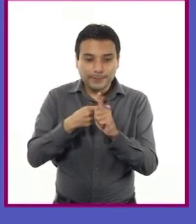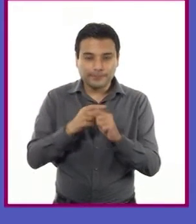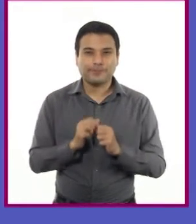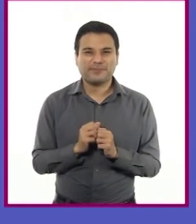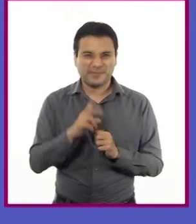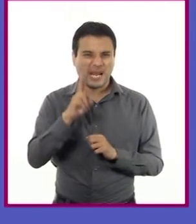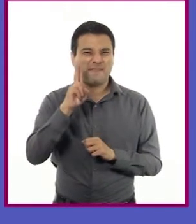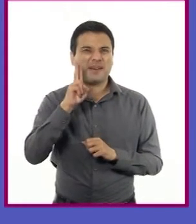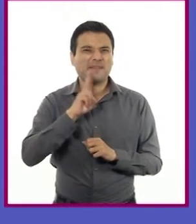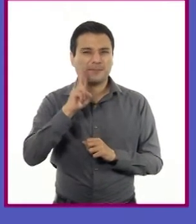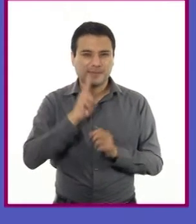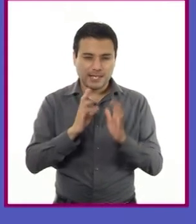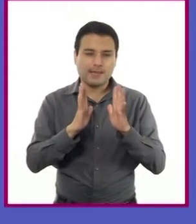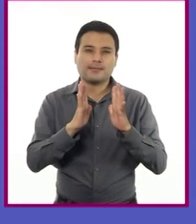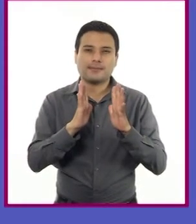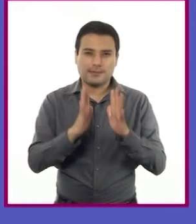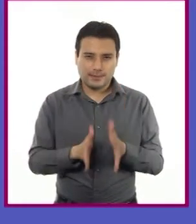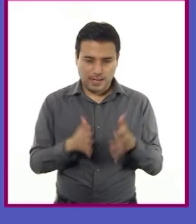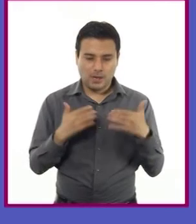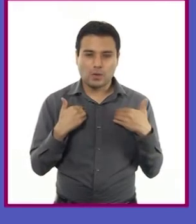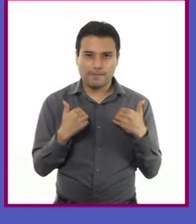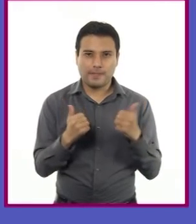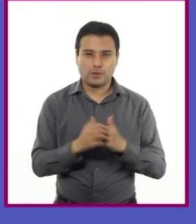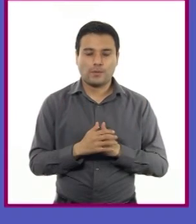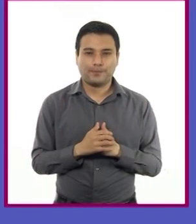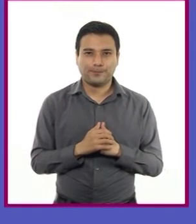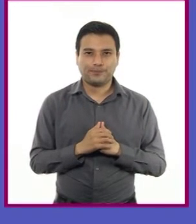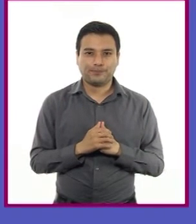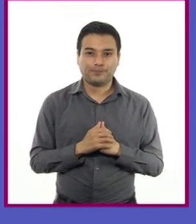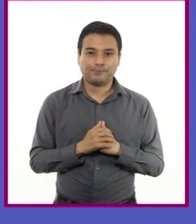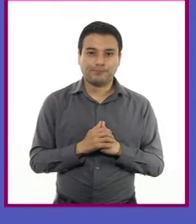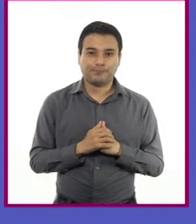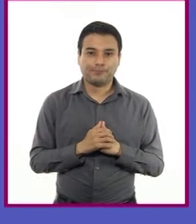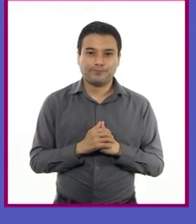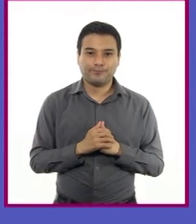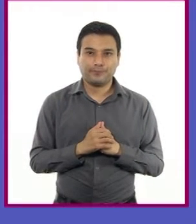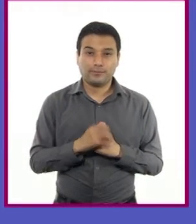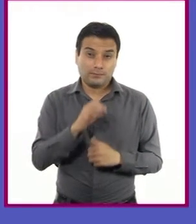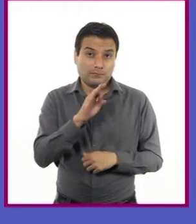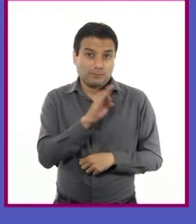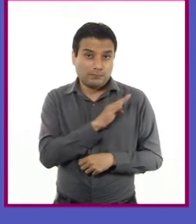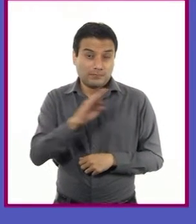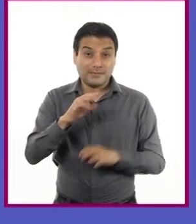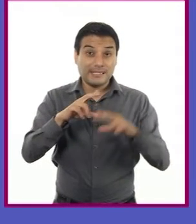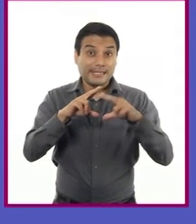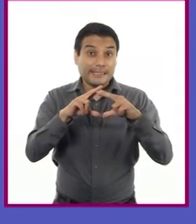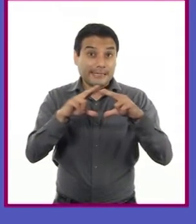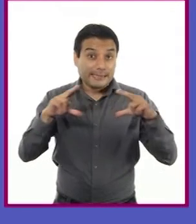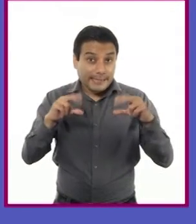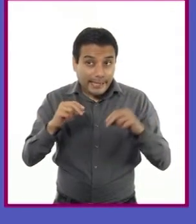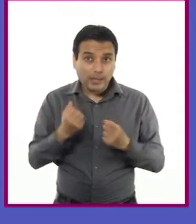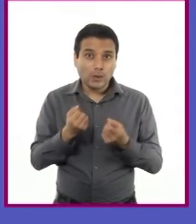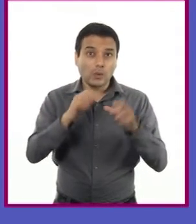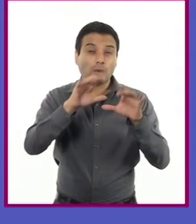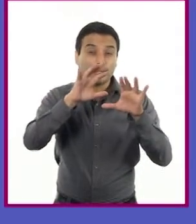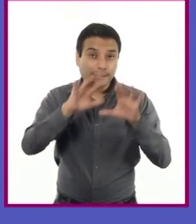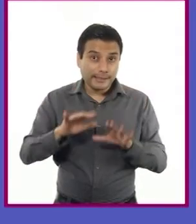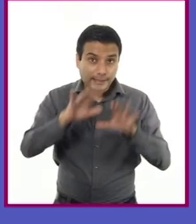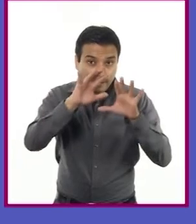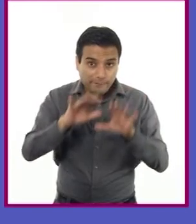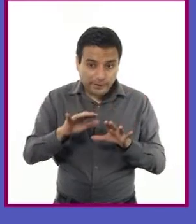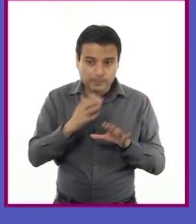ver, ya lo tengo. ¿Qué le parece cristal no derretido y forma de nieve? Muy